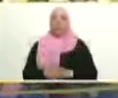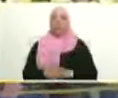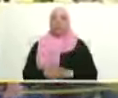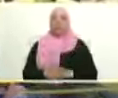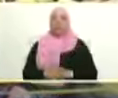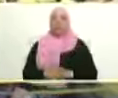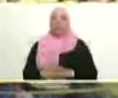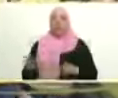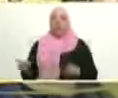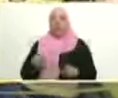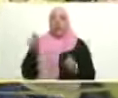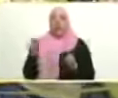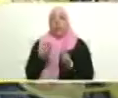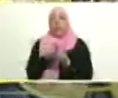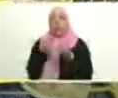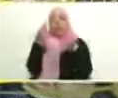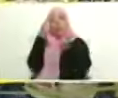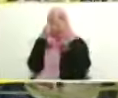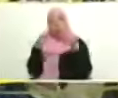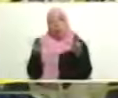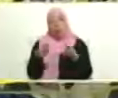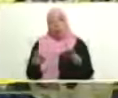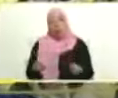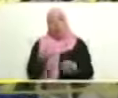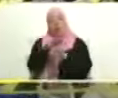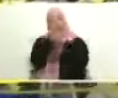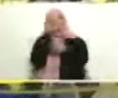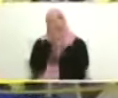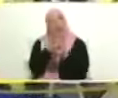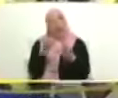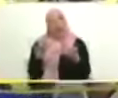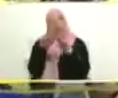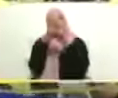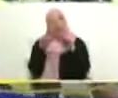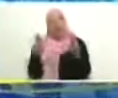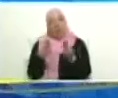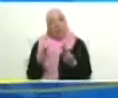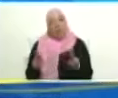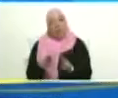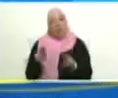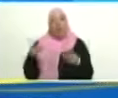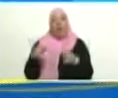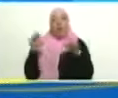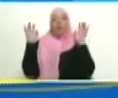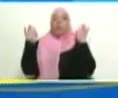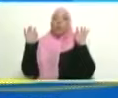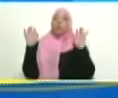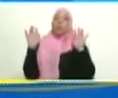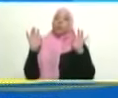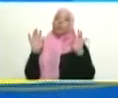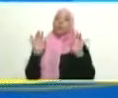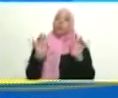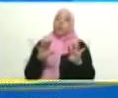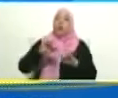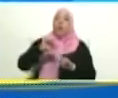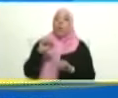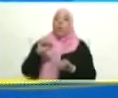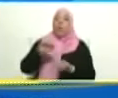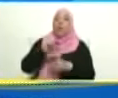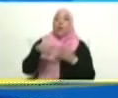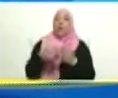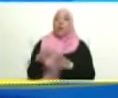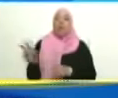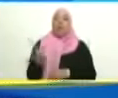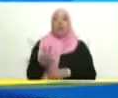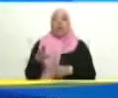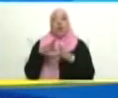el espíritu de la Navidad. Bueno, feliz Navidad, el día del espíritu de la Navidad a toda la familia policial de Venezuela,